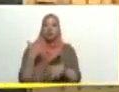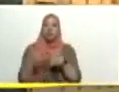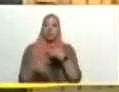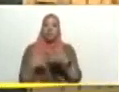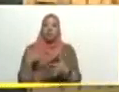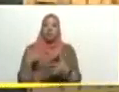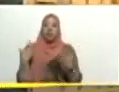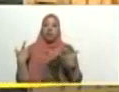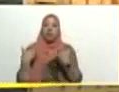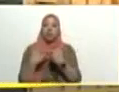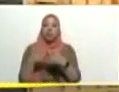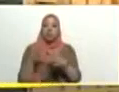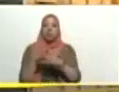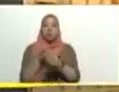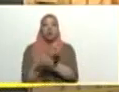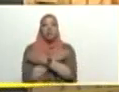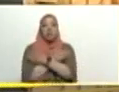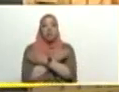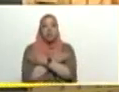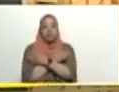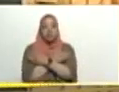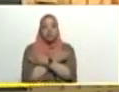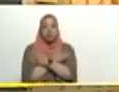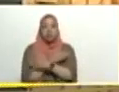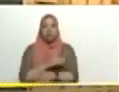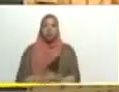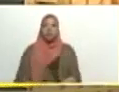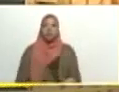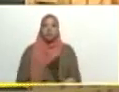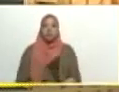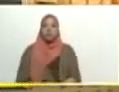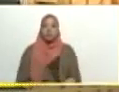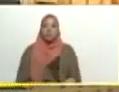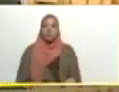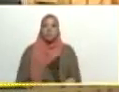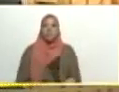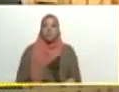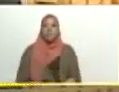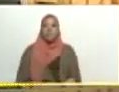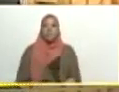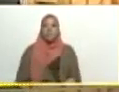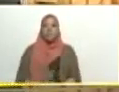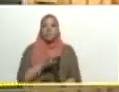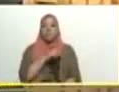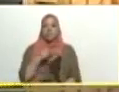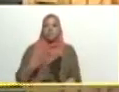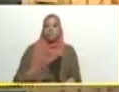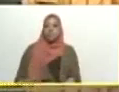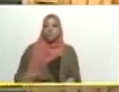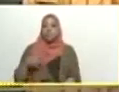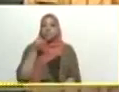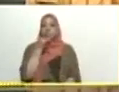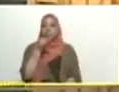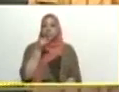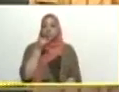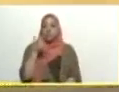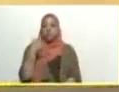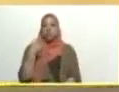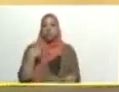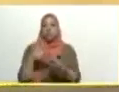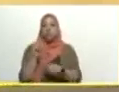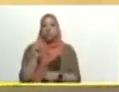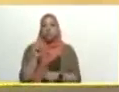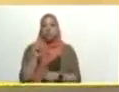criminales. Lo felicito. El vicepresidente de Servicios Públicos, general Néstor Rebrol